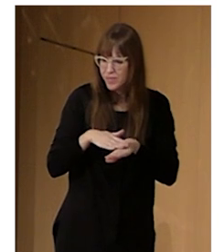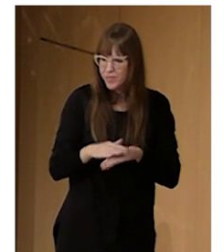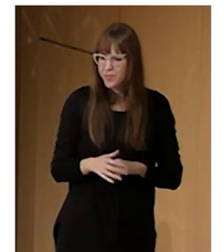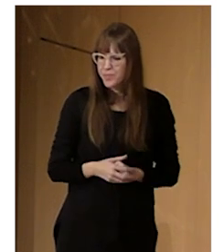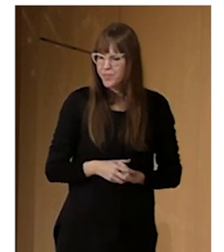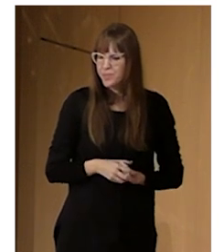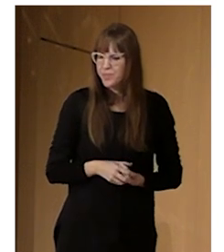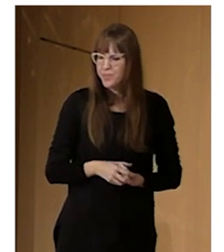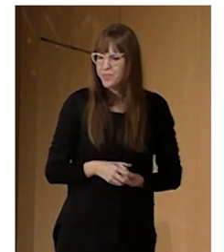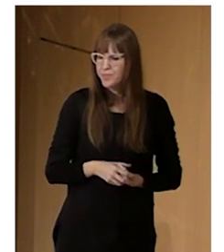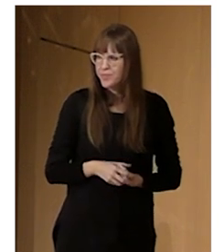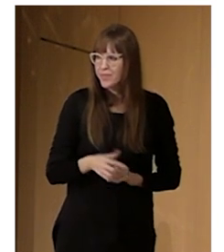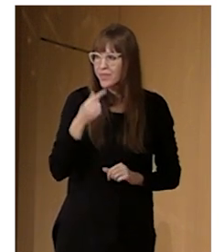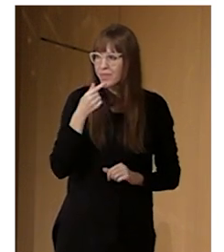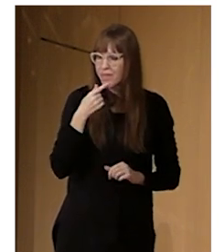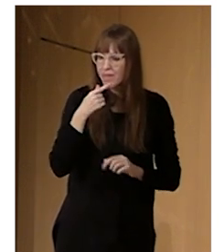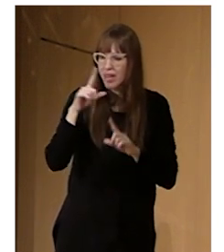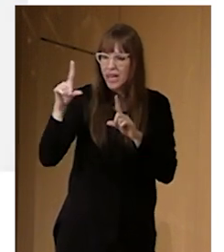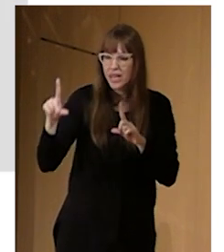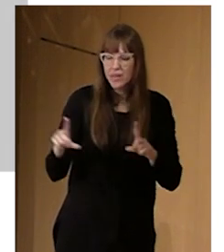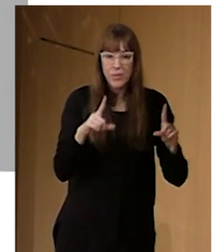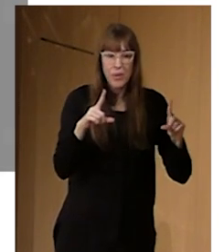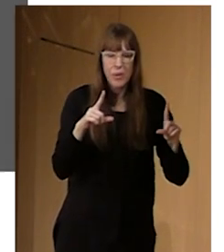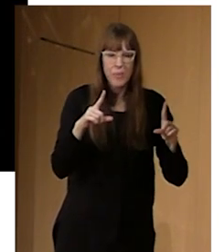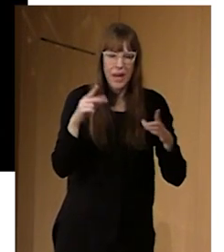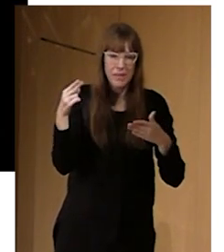Perdona pones por favor la visita